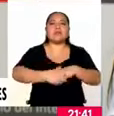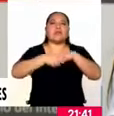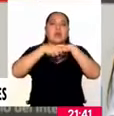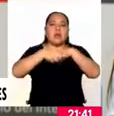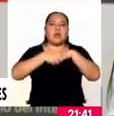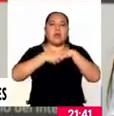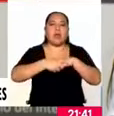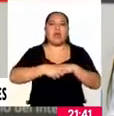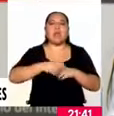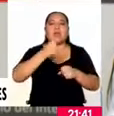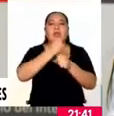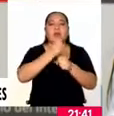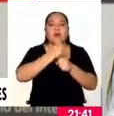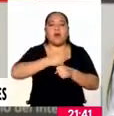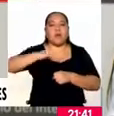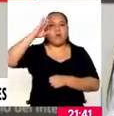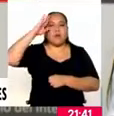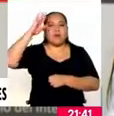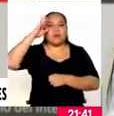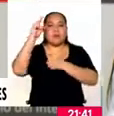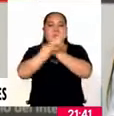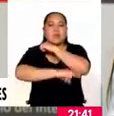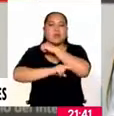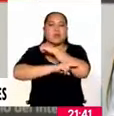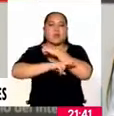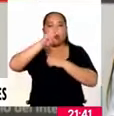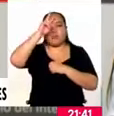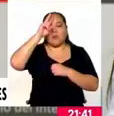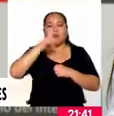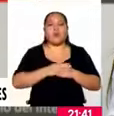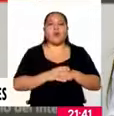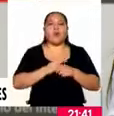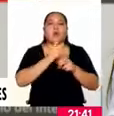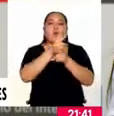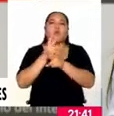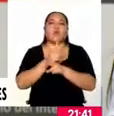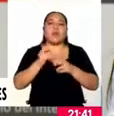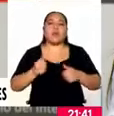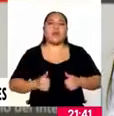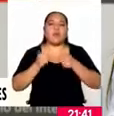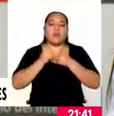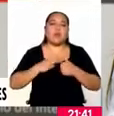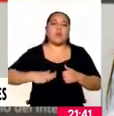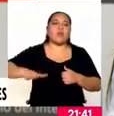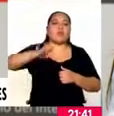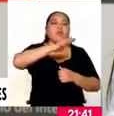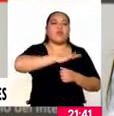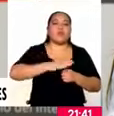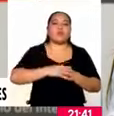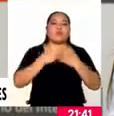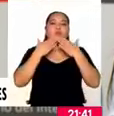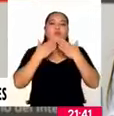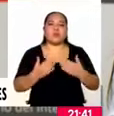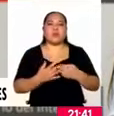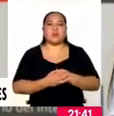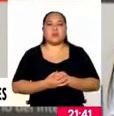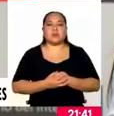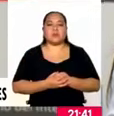la Policía Nacional de Perú en preservar las vidas de todos nosotros actualmente. Gracias.